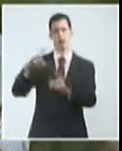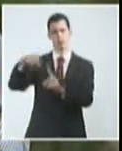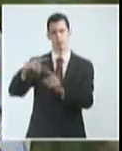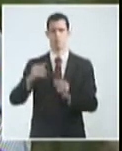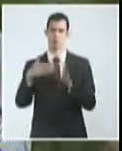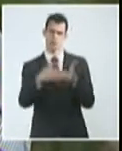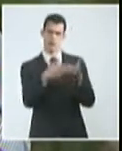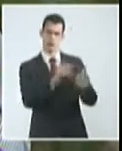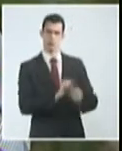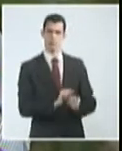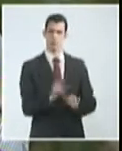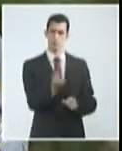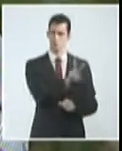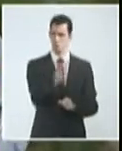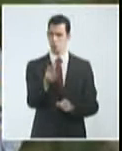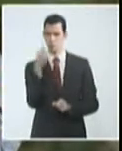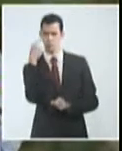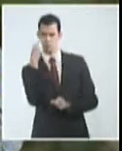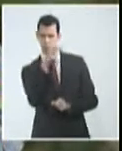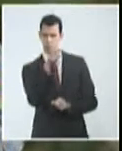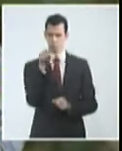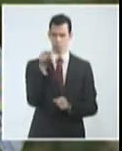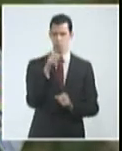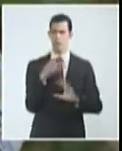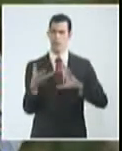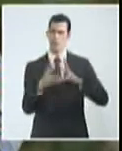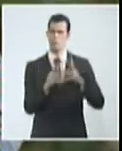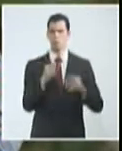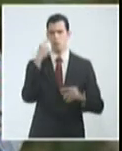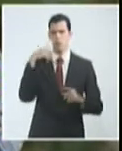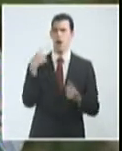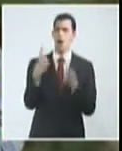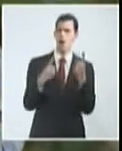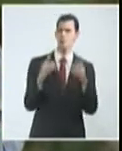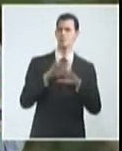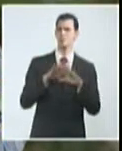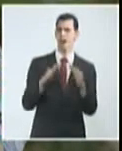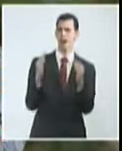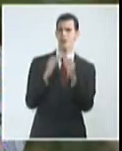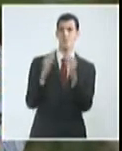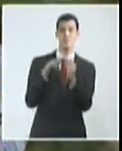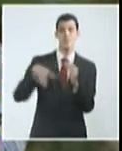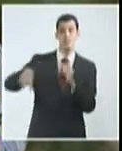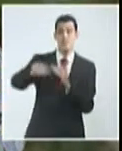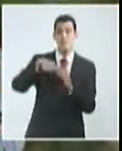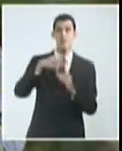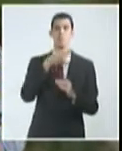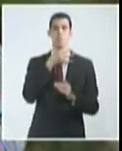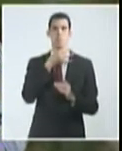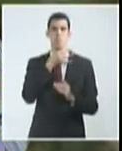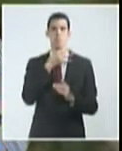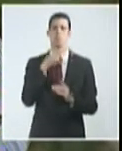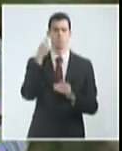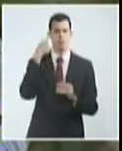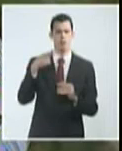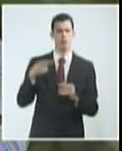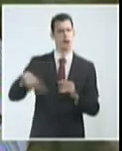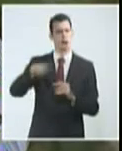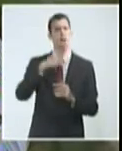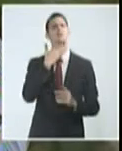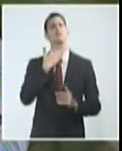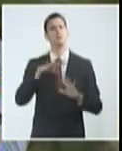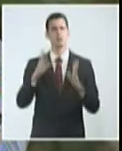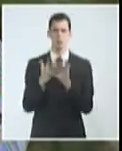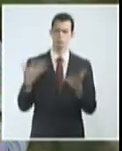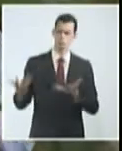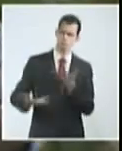decir que ya en las provincias también tenemos participación en los barrios, lo vimos ayer en Cecilia, en Guantánamo, y en Pedro Pompa,